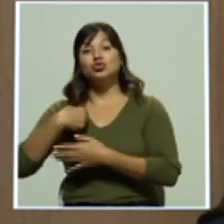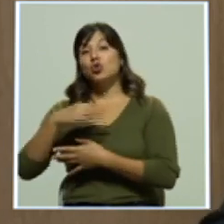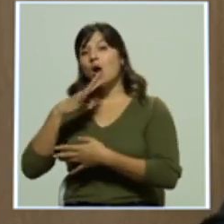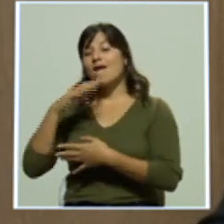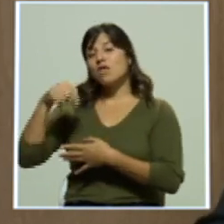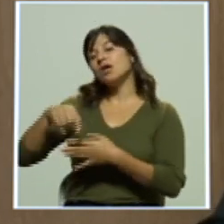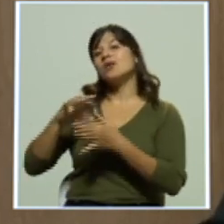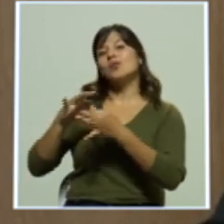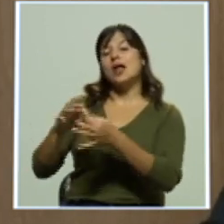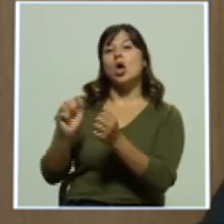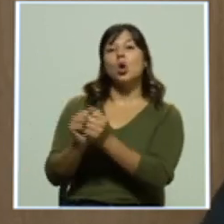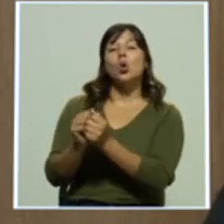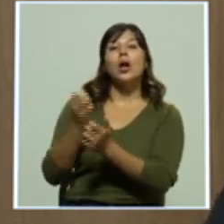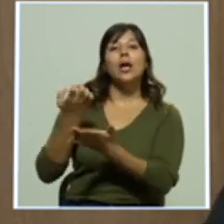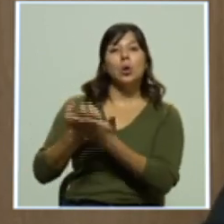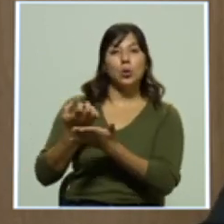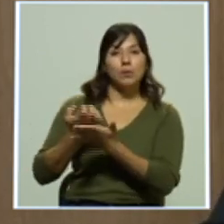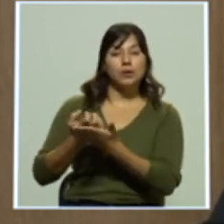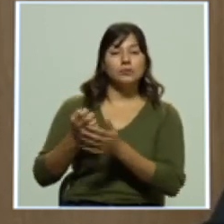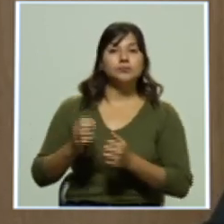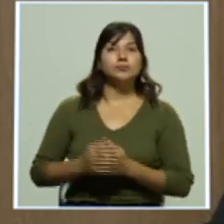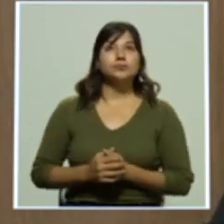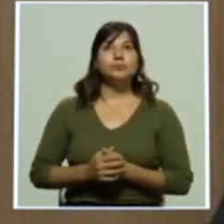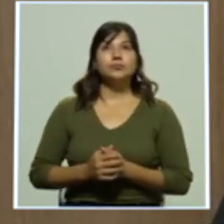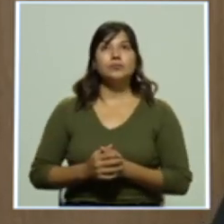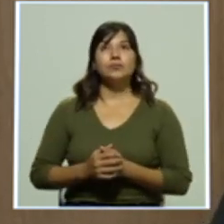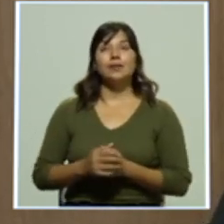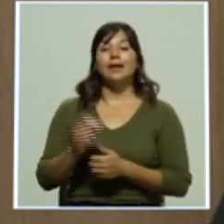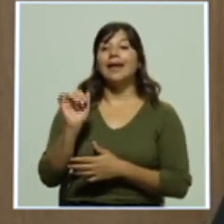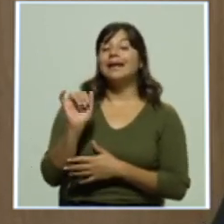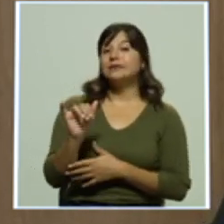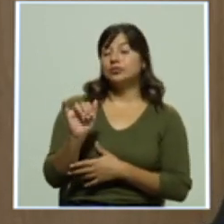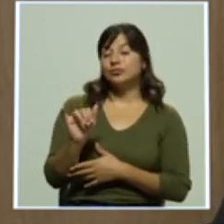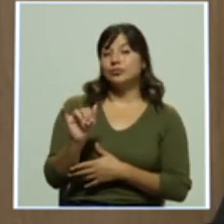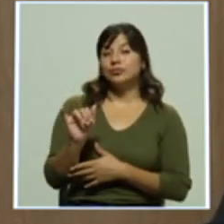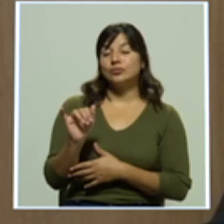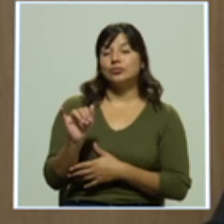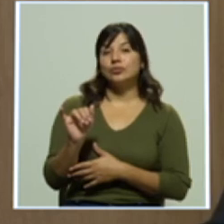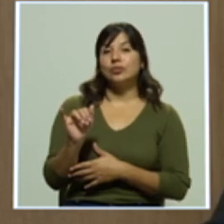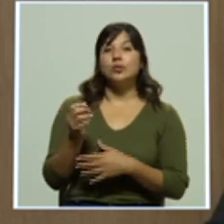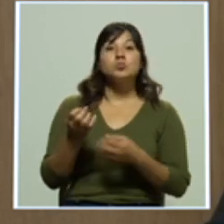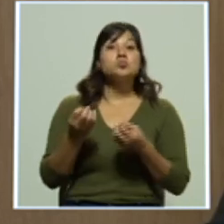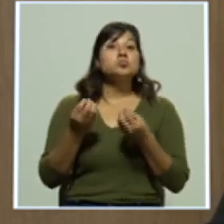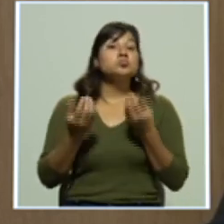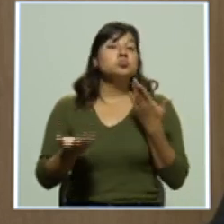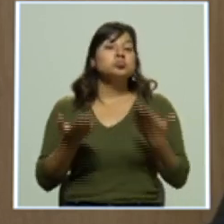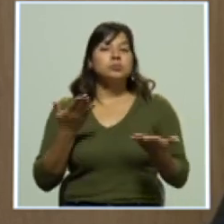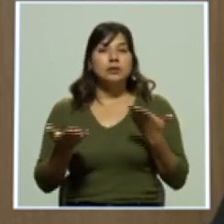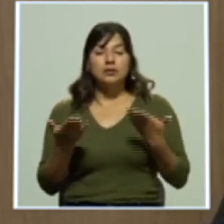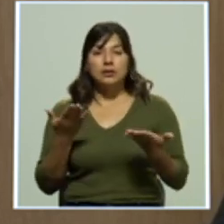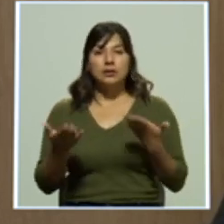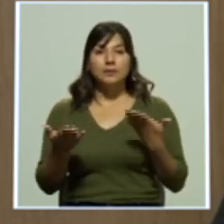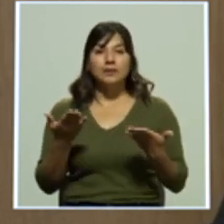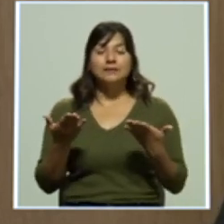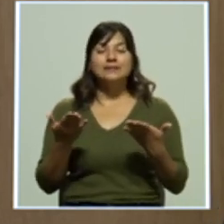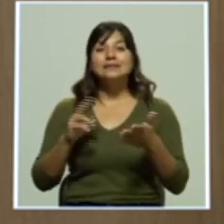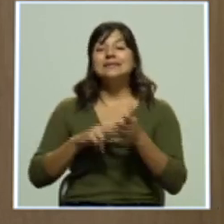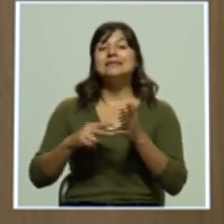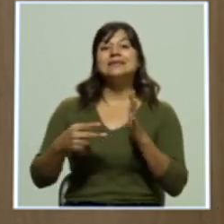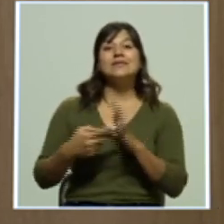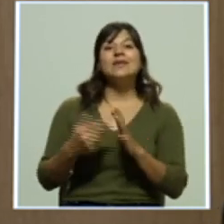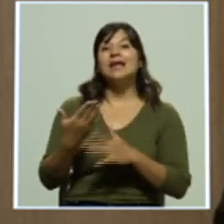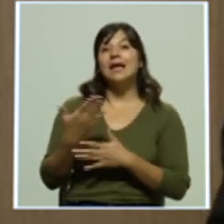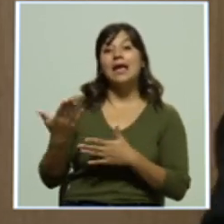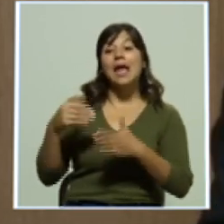un poquito, yo me voy a referir un poquito más. Eso muy probablemente signifique que